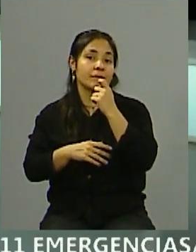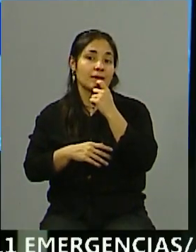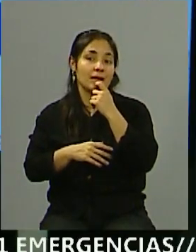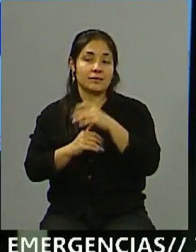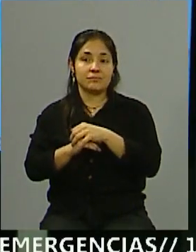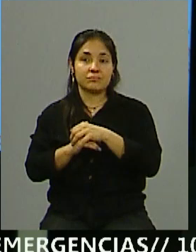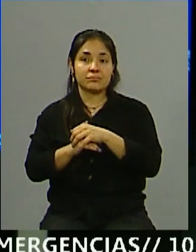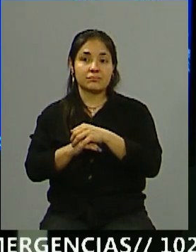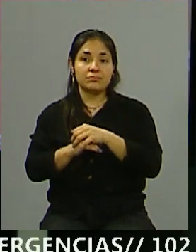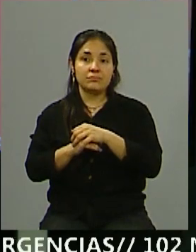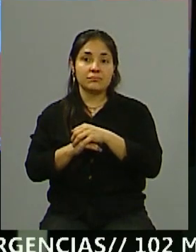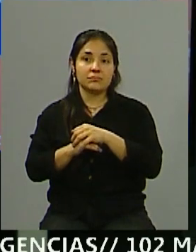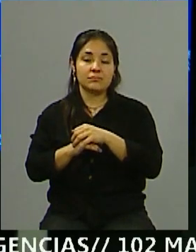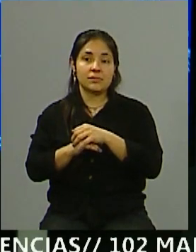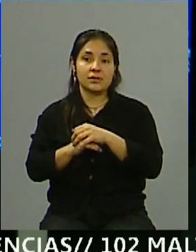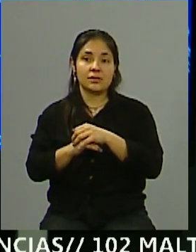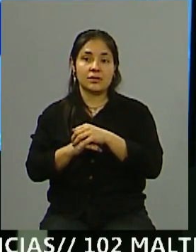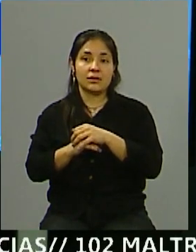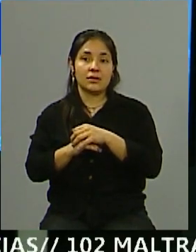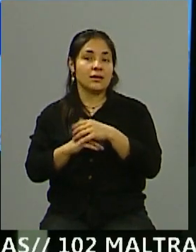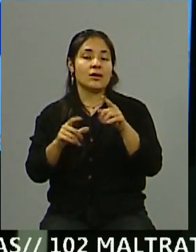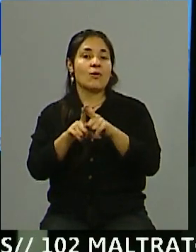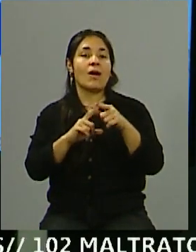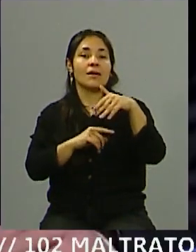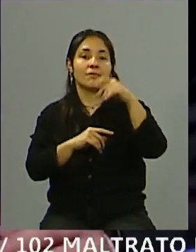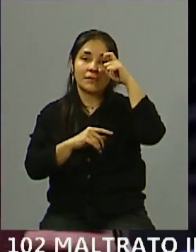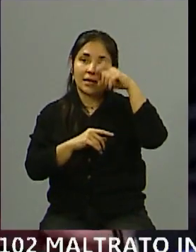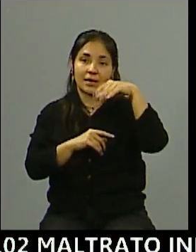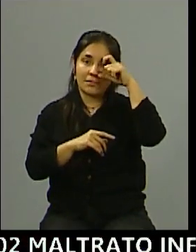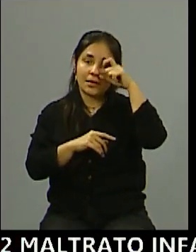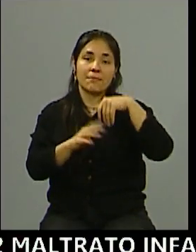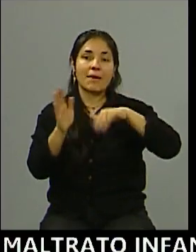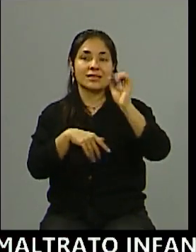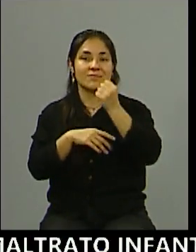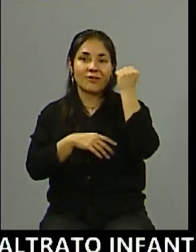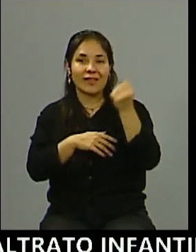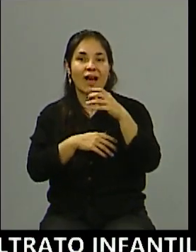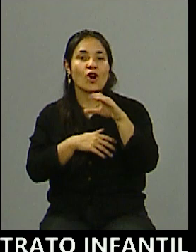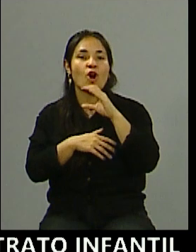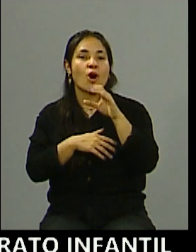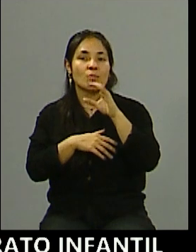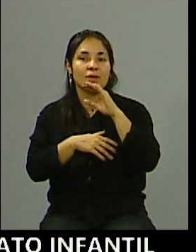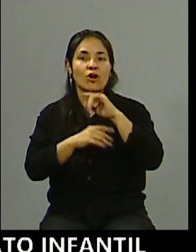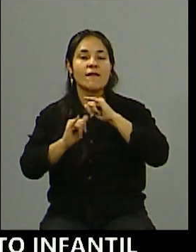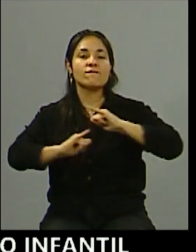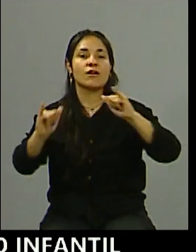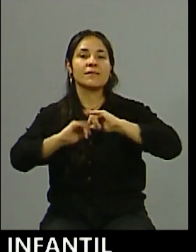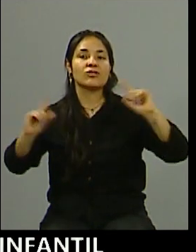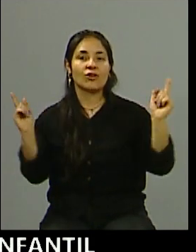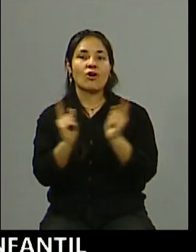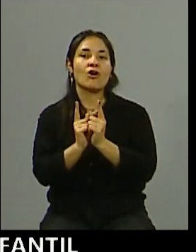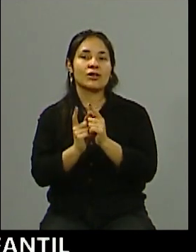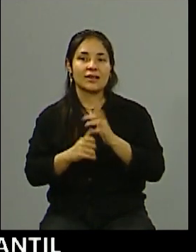de esto que también te comentaba, de que el meme fue el protagonista del día como fuente o síntesis de la información. Bueno, ahí estamos